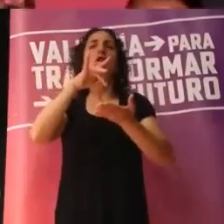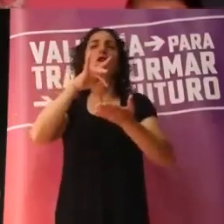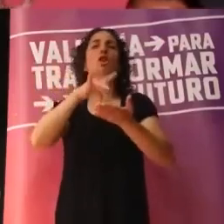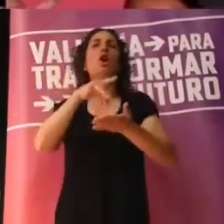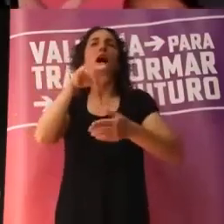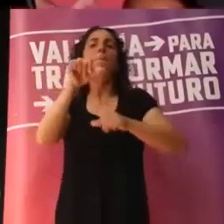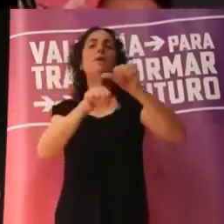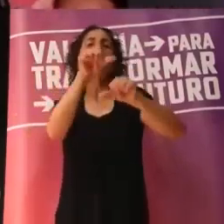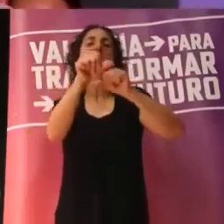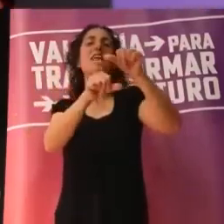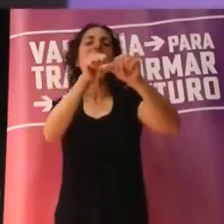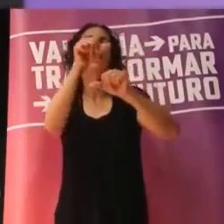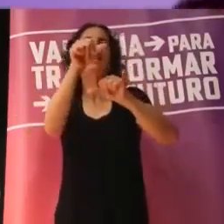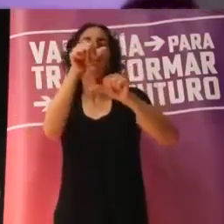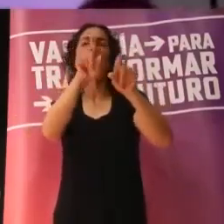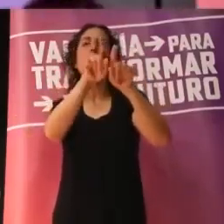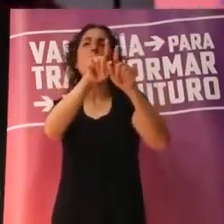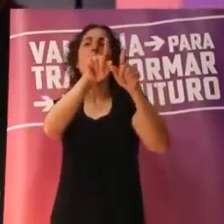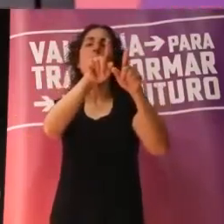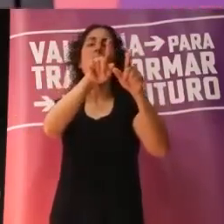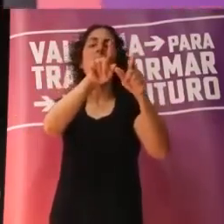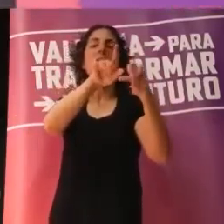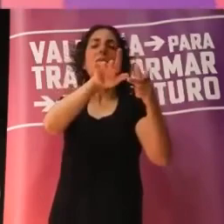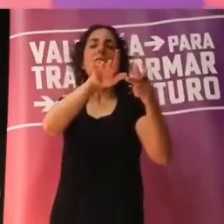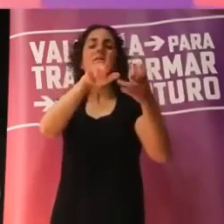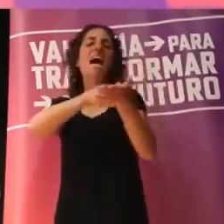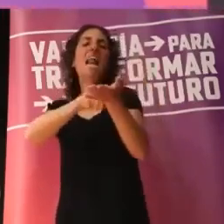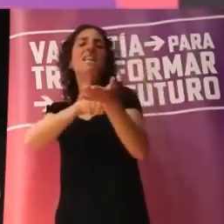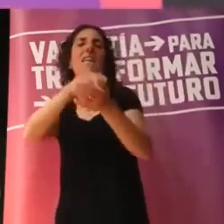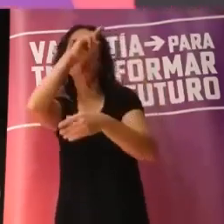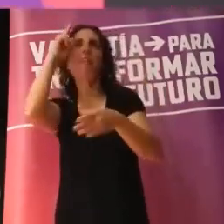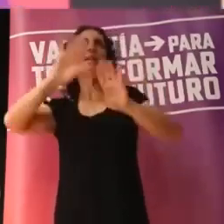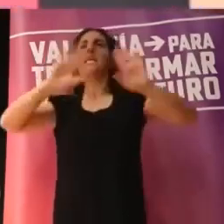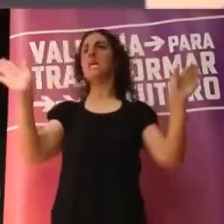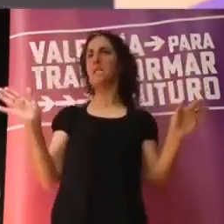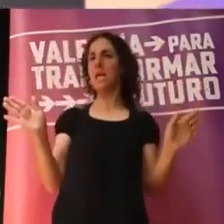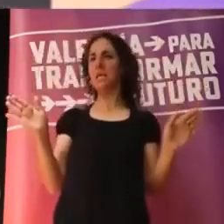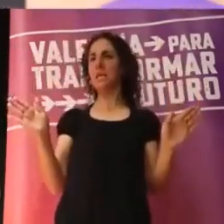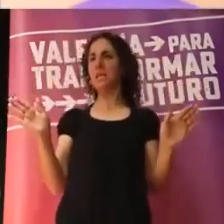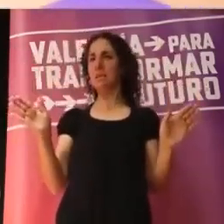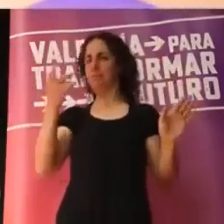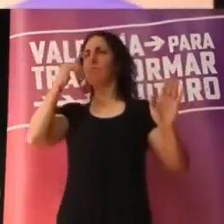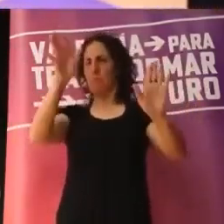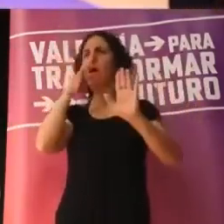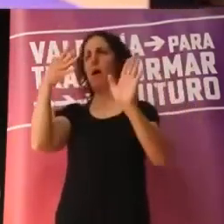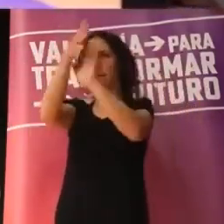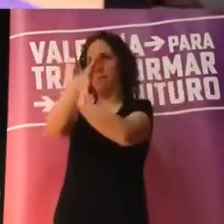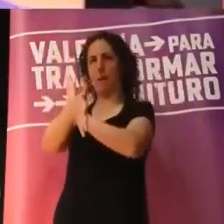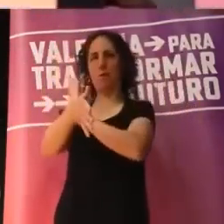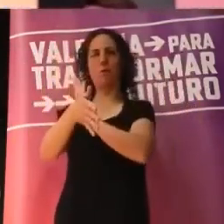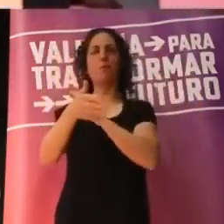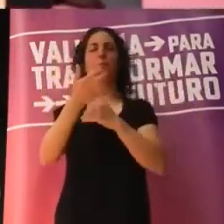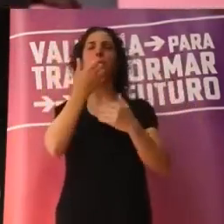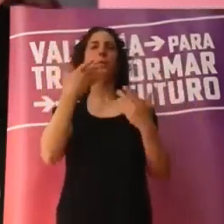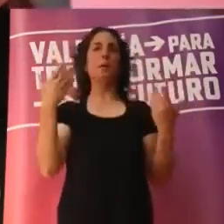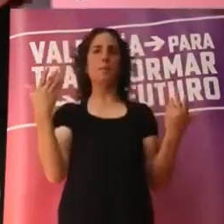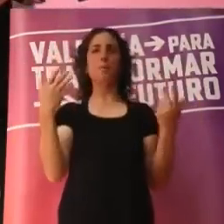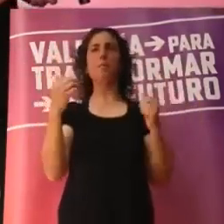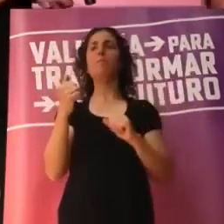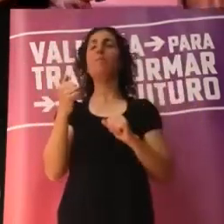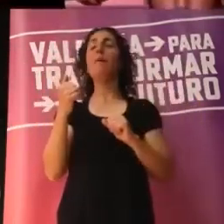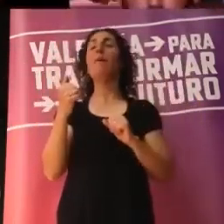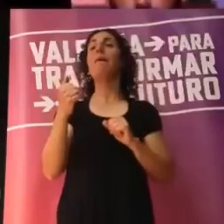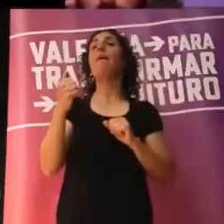madrileñización de la derecha? Lo quiero explicar. Y esto se explica contestando a una